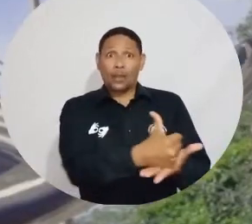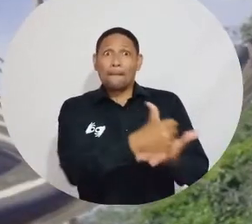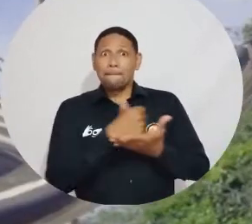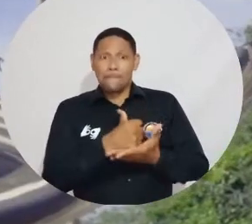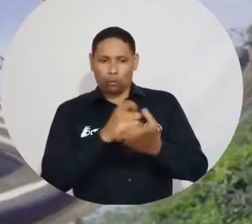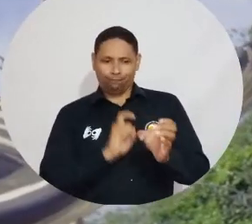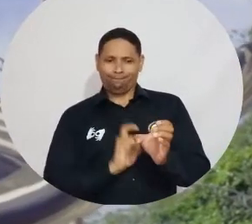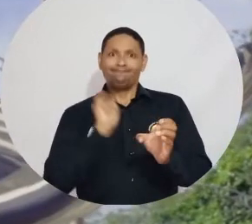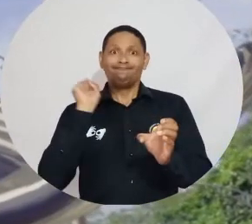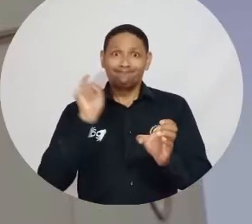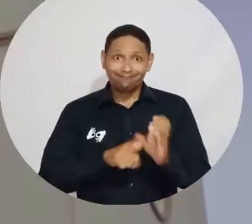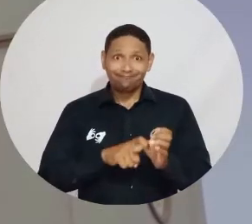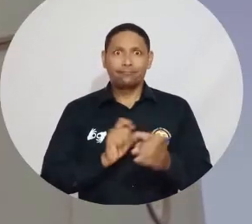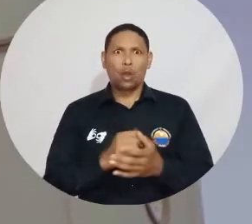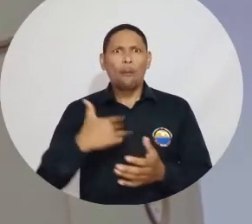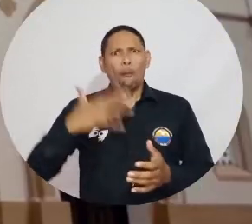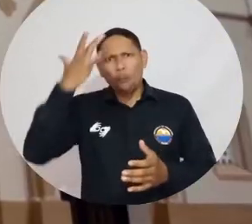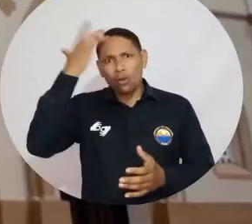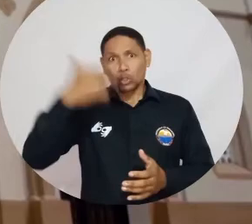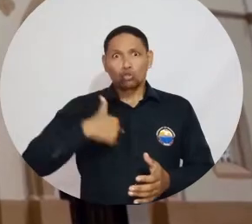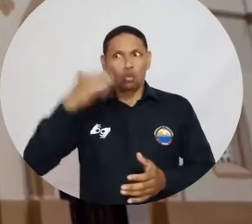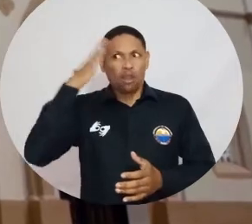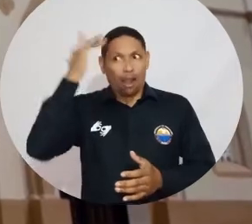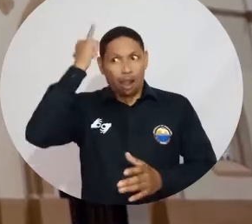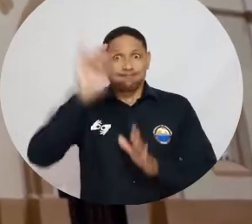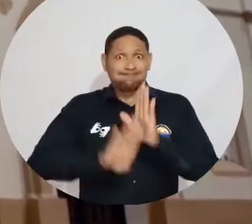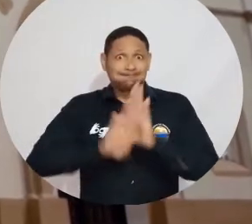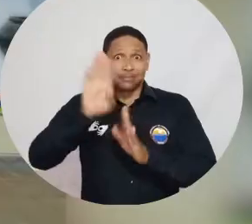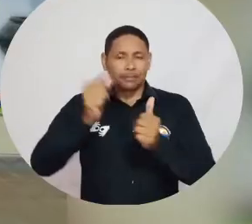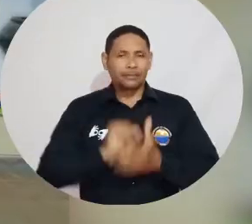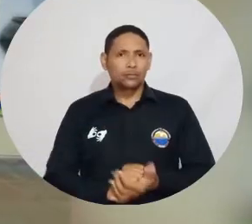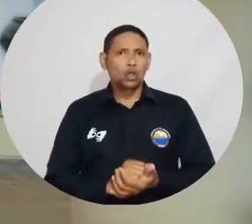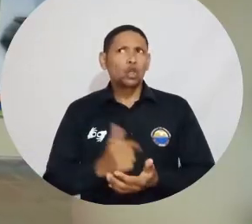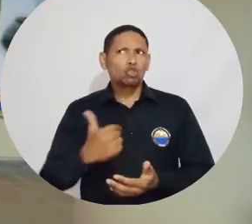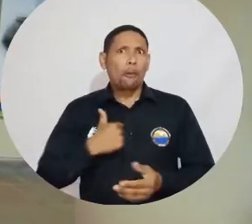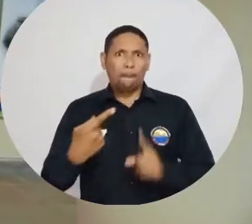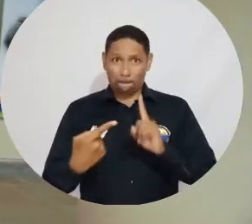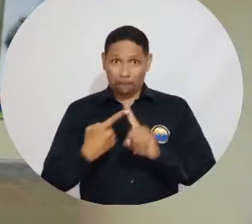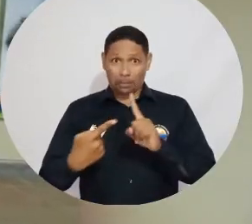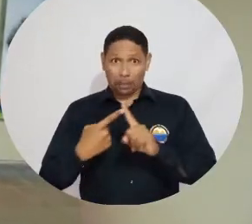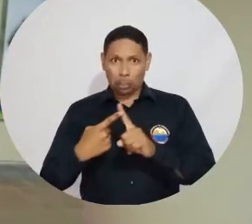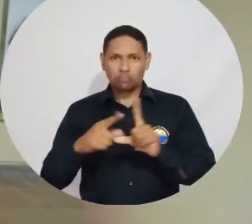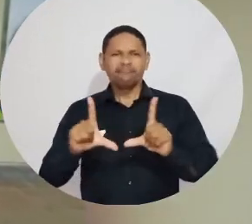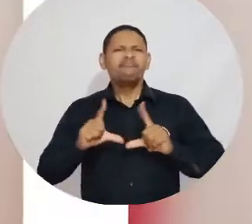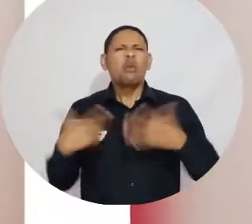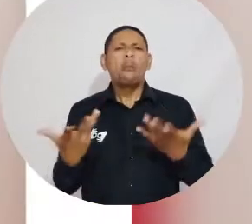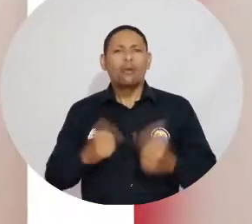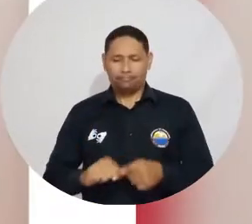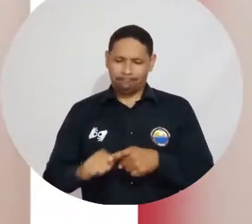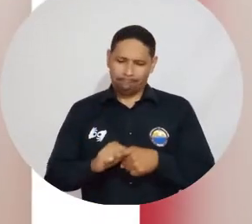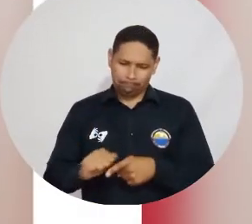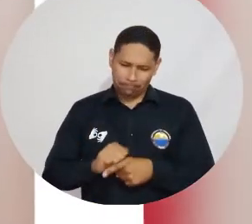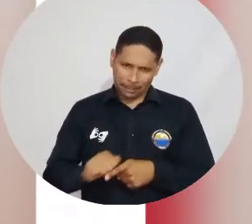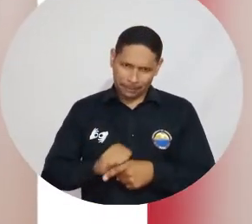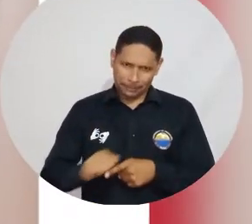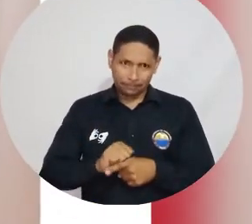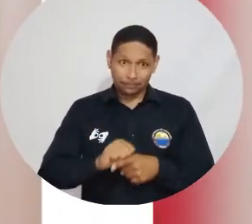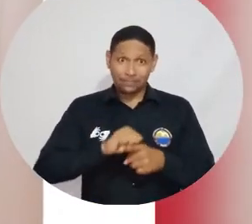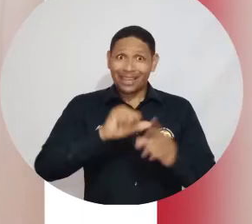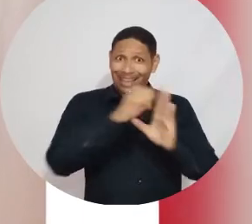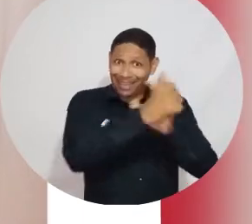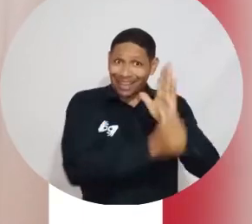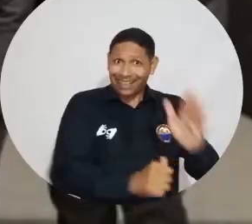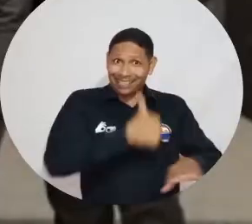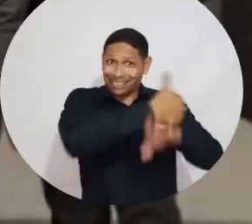mucho en la matrícula por mi rendimiento académico. Mi opción de grado primero era hacer mis prácticas, pero el director de